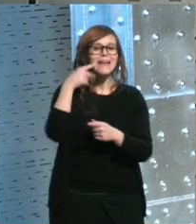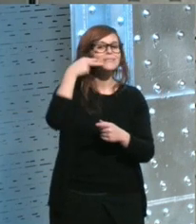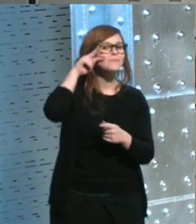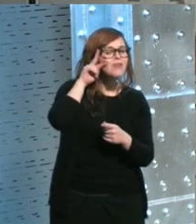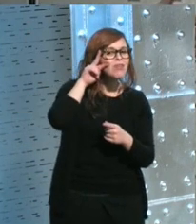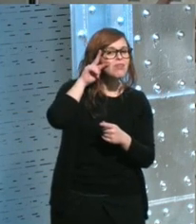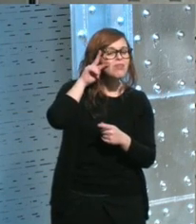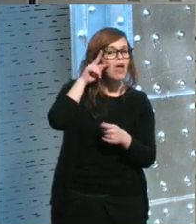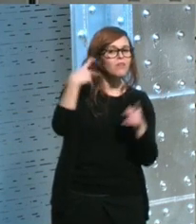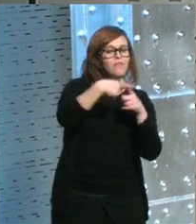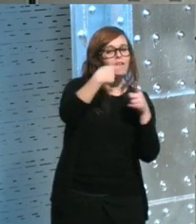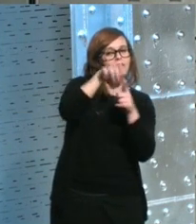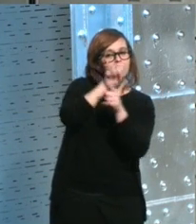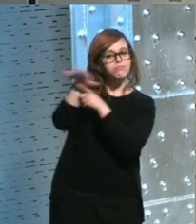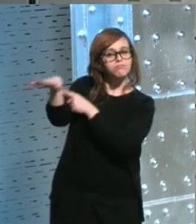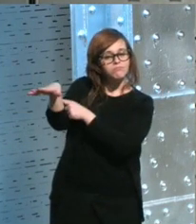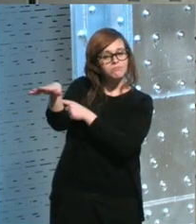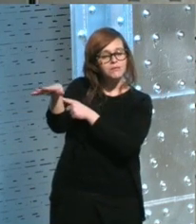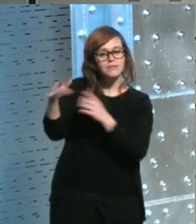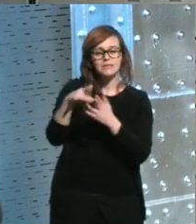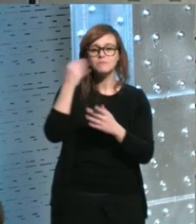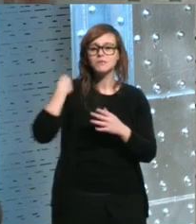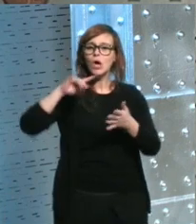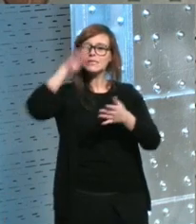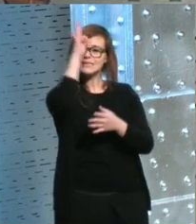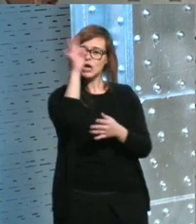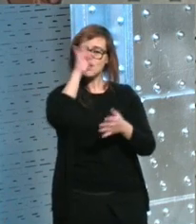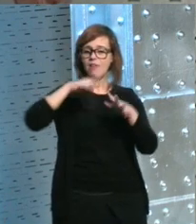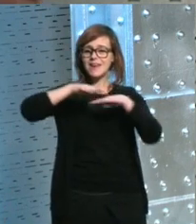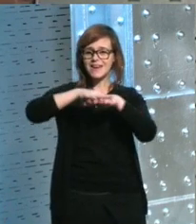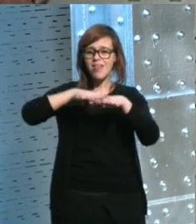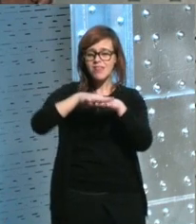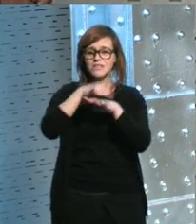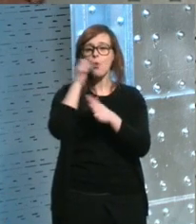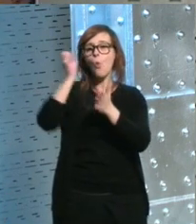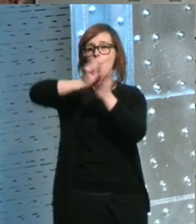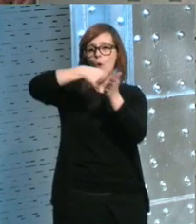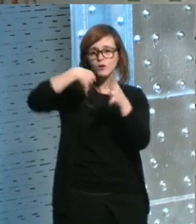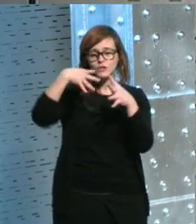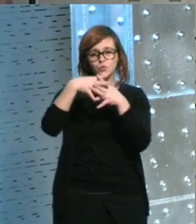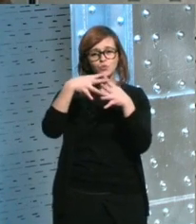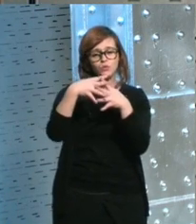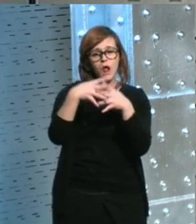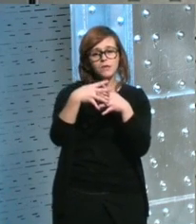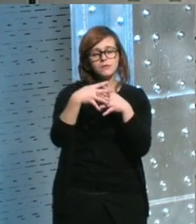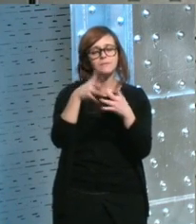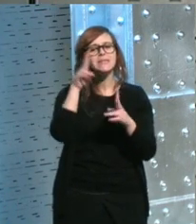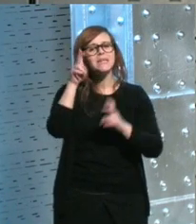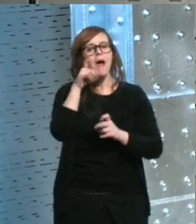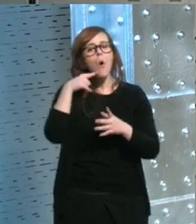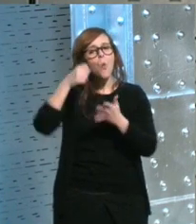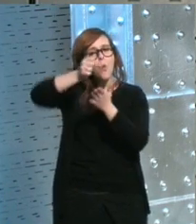diferentes, y ya hemos hablado tú y yo de teoría de las redes, de los huecos estructurales, quiere decir los huecos. Hay